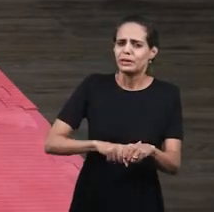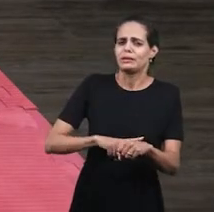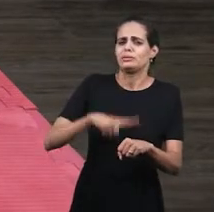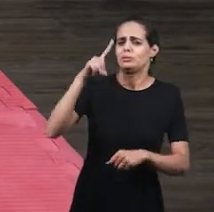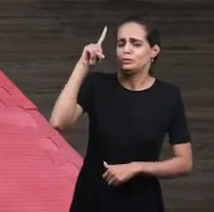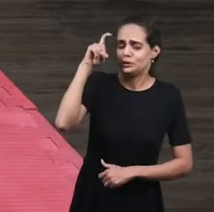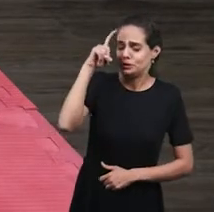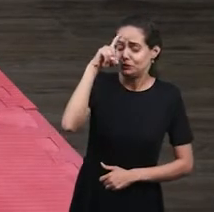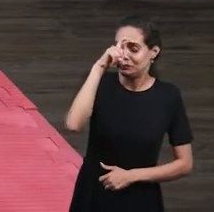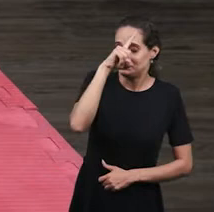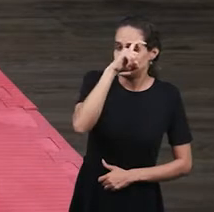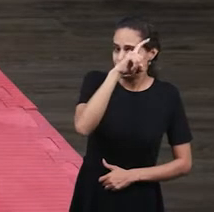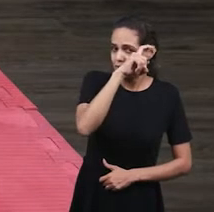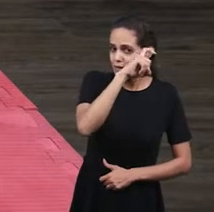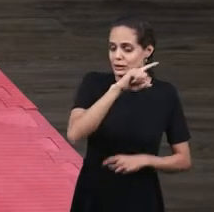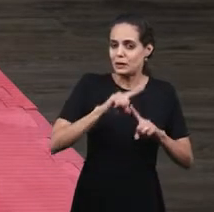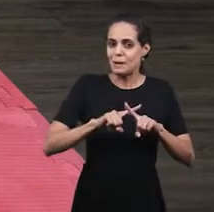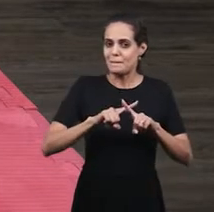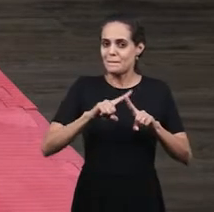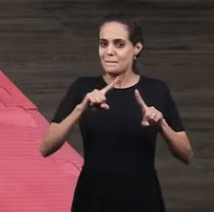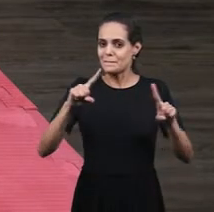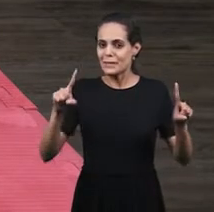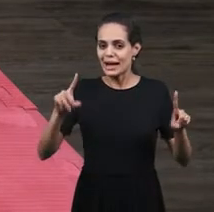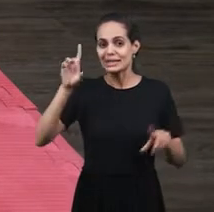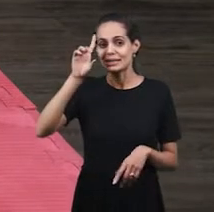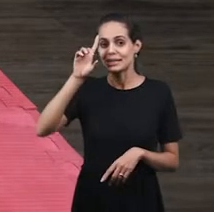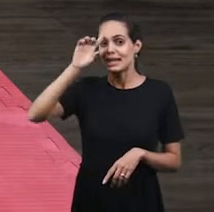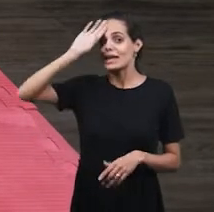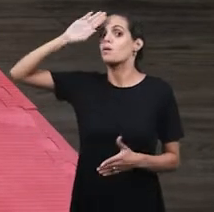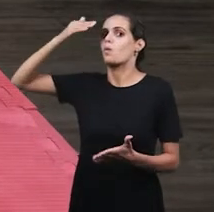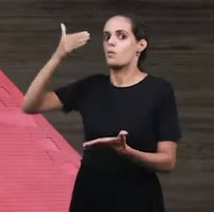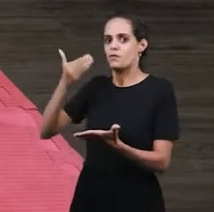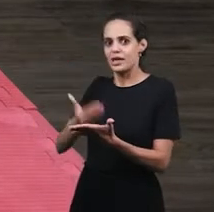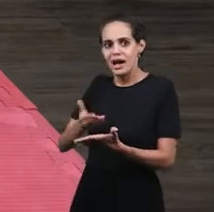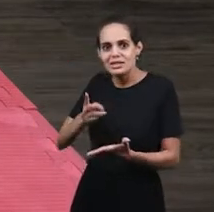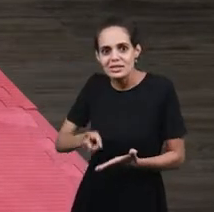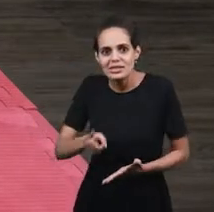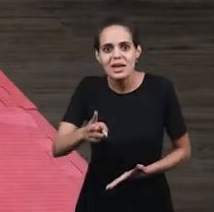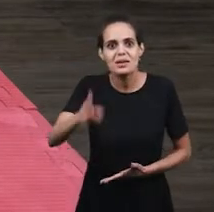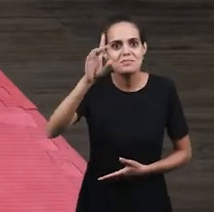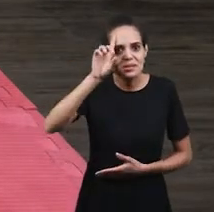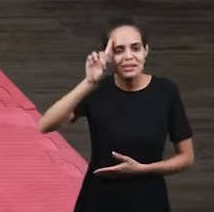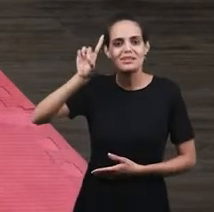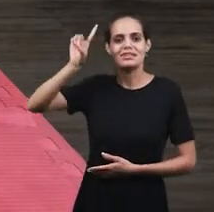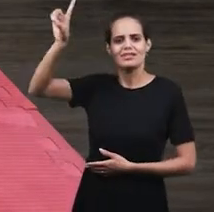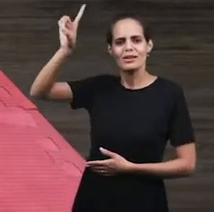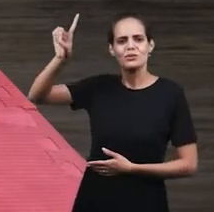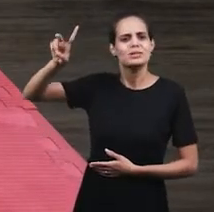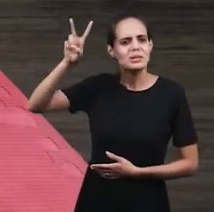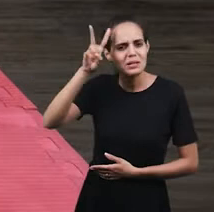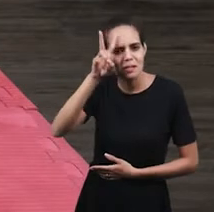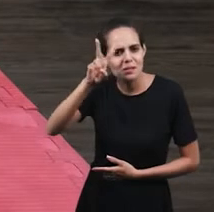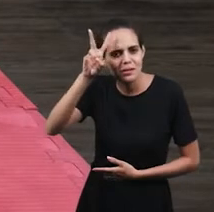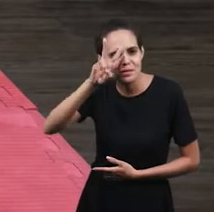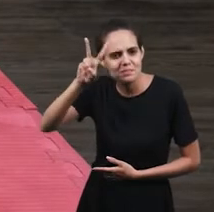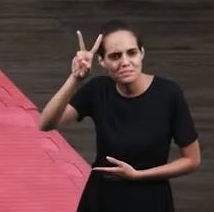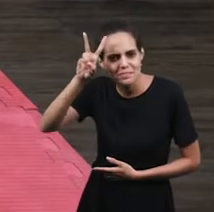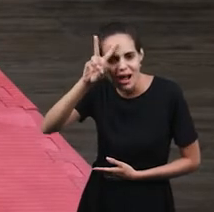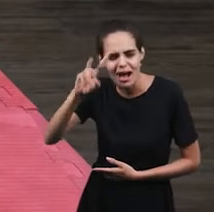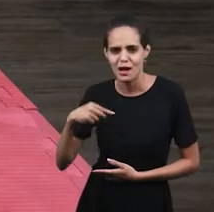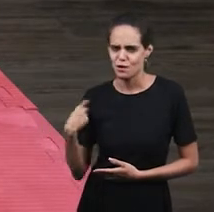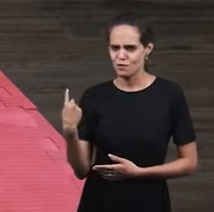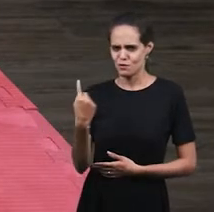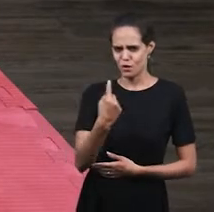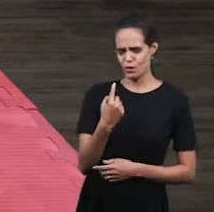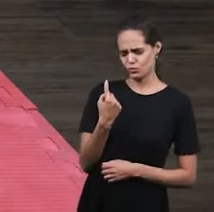muchas situaciones difíciles, pero debemos confiar en Dios y